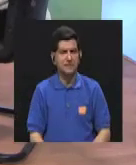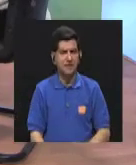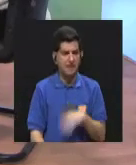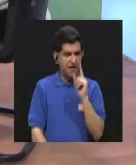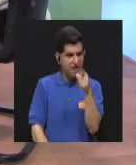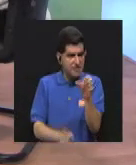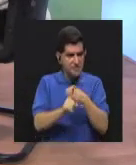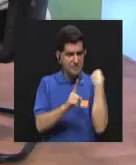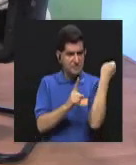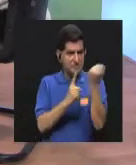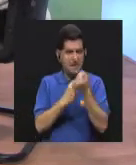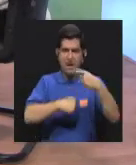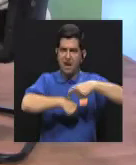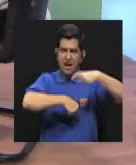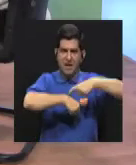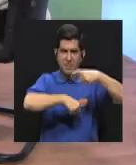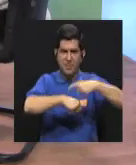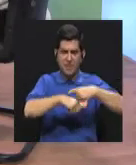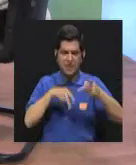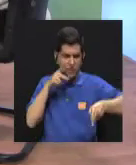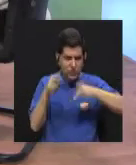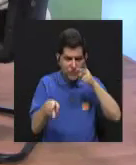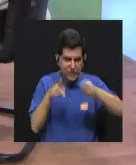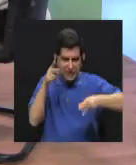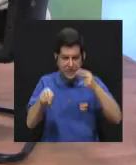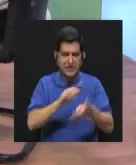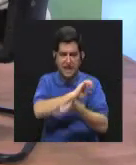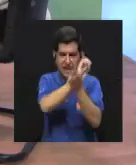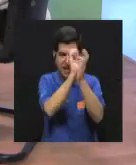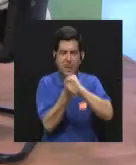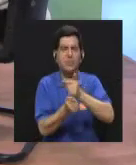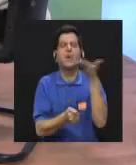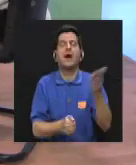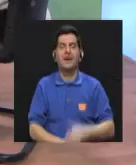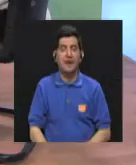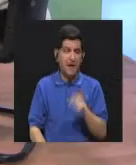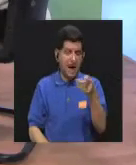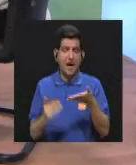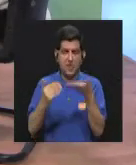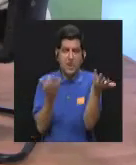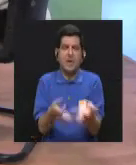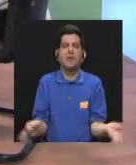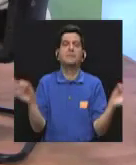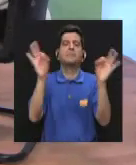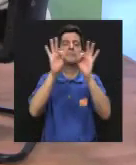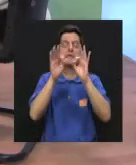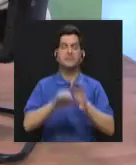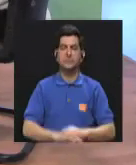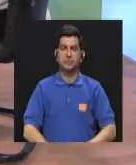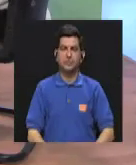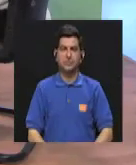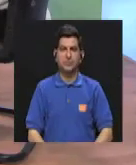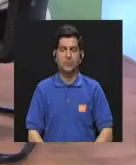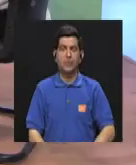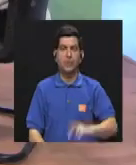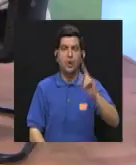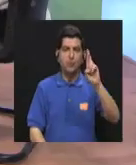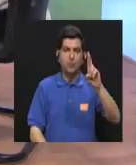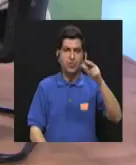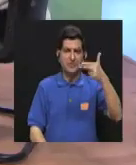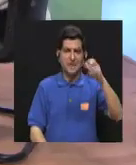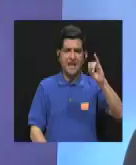esto, a la hora de llegar a editarlo, se convierte en lo que se convierte. Ahí hay un elemento importante que es Rosa